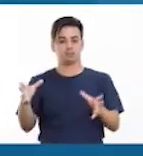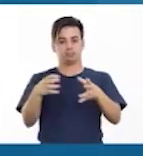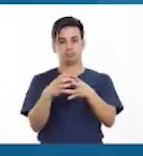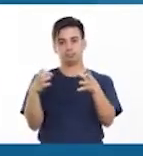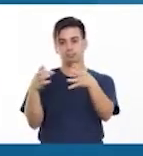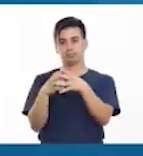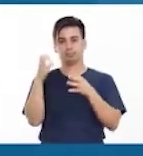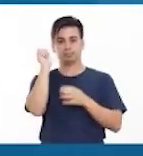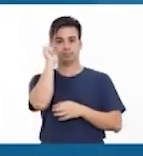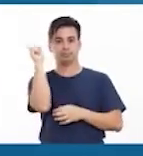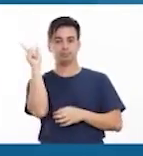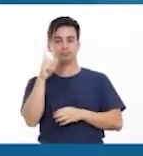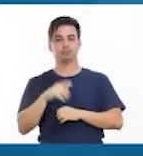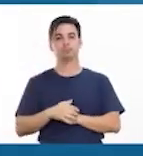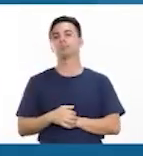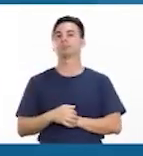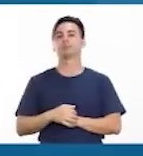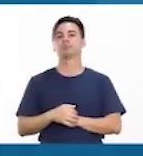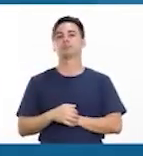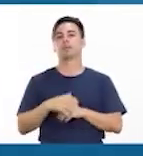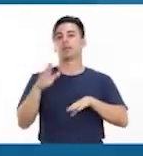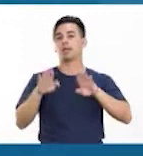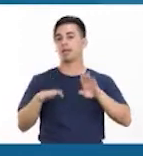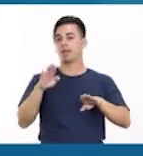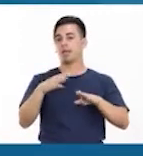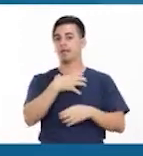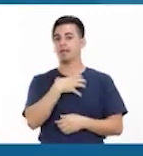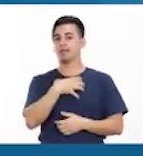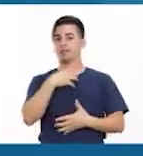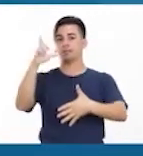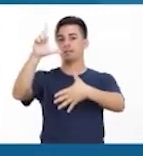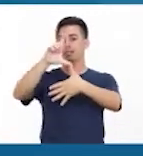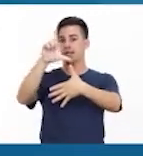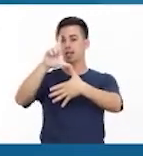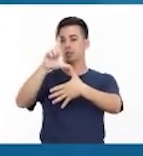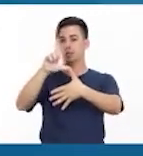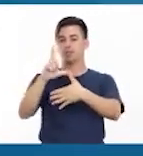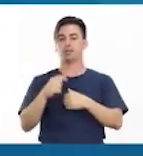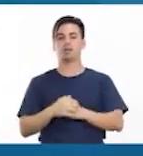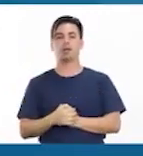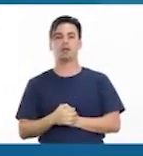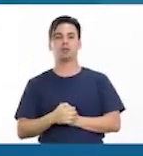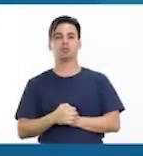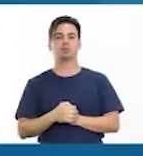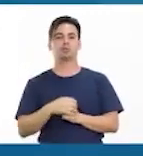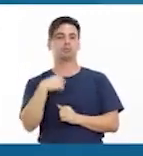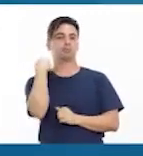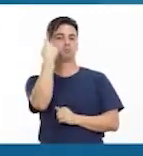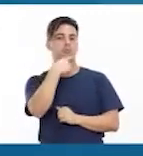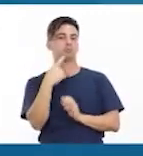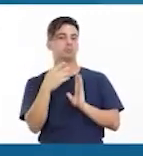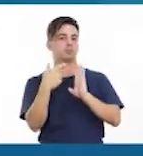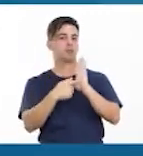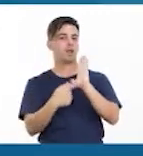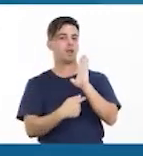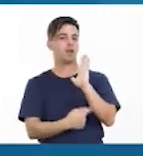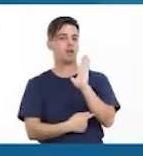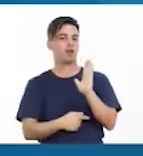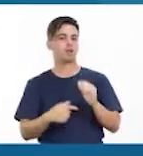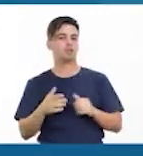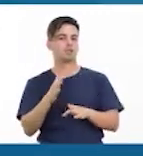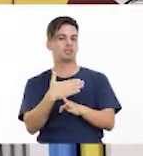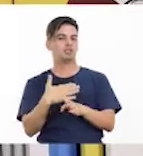tendencias latinoamericanista y panamericanista, revelando su contenido, significación y carácter.